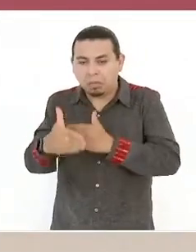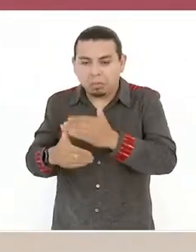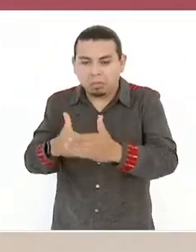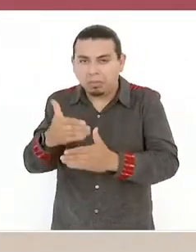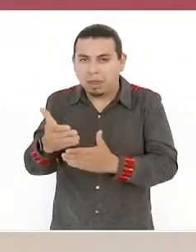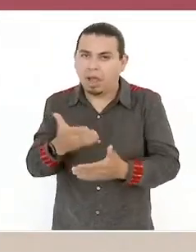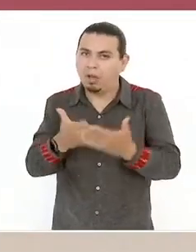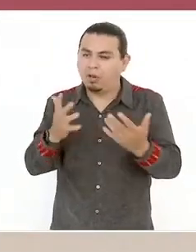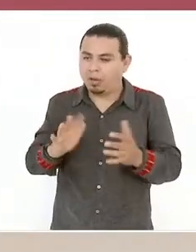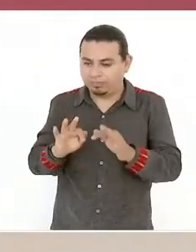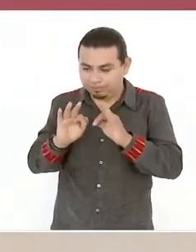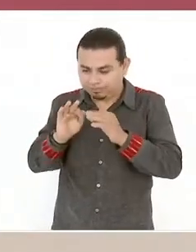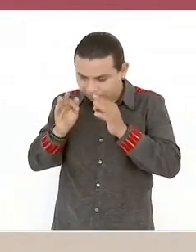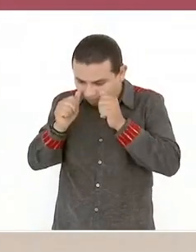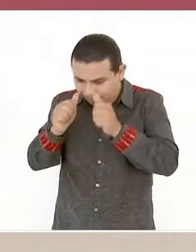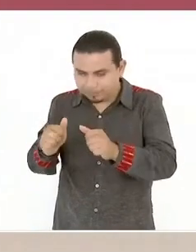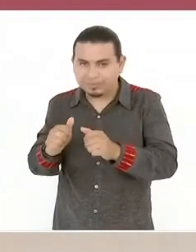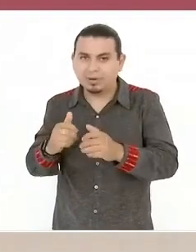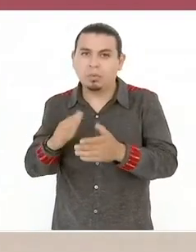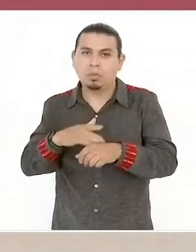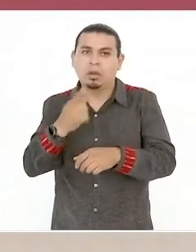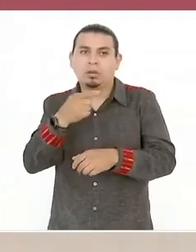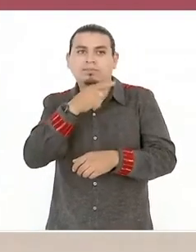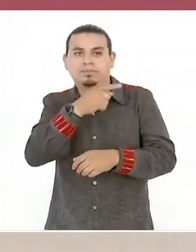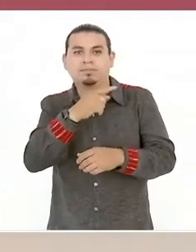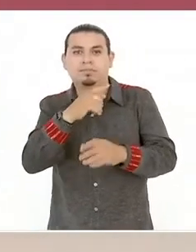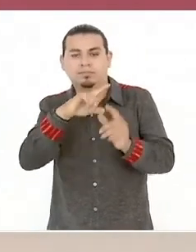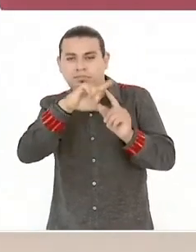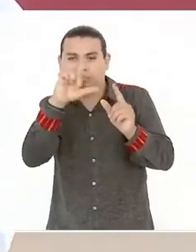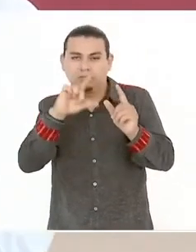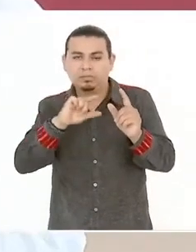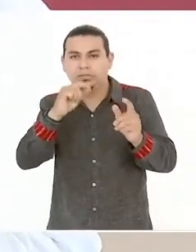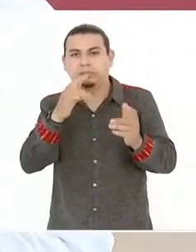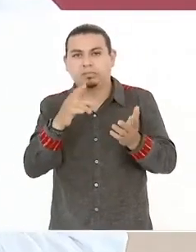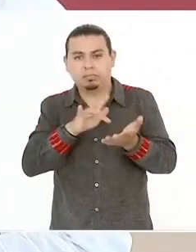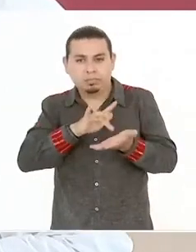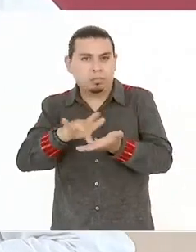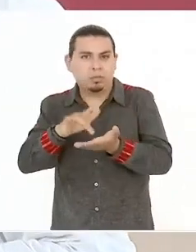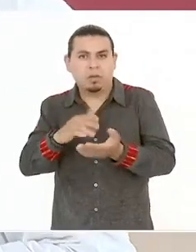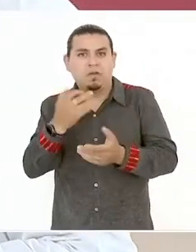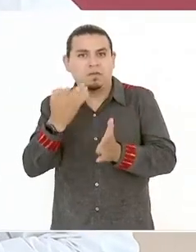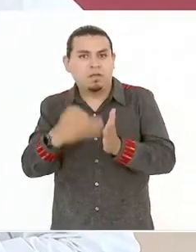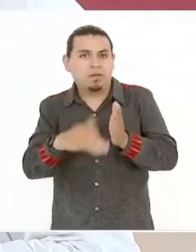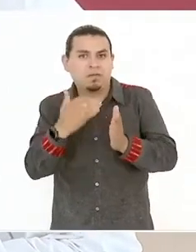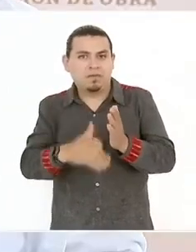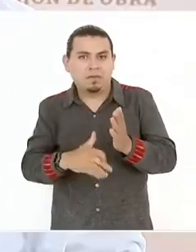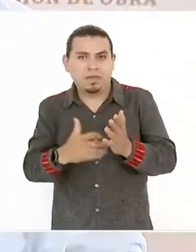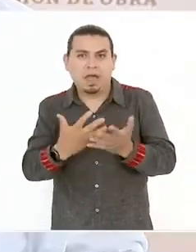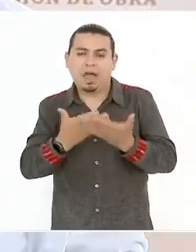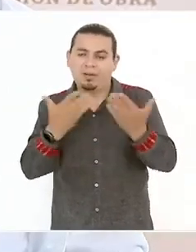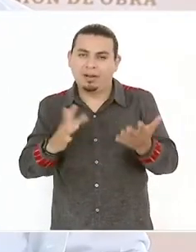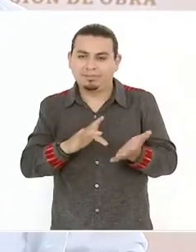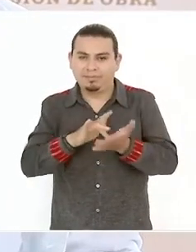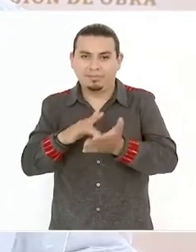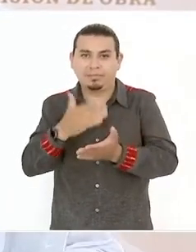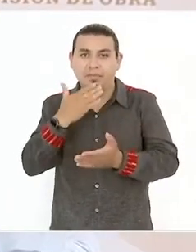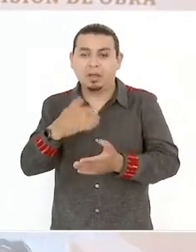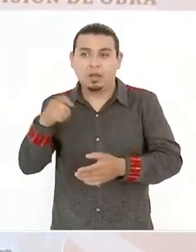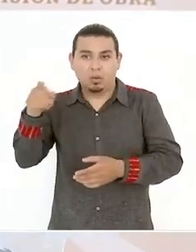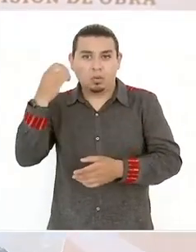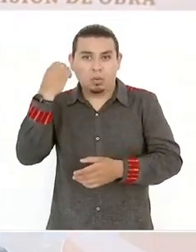la Federación y con México. Es fundamental entender que si le va bien a